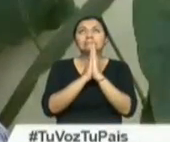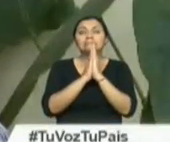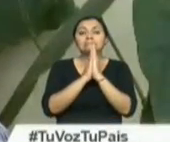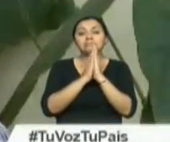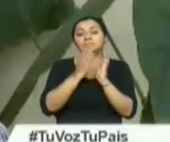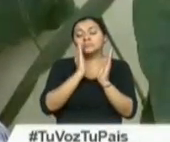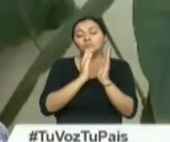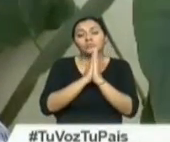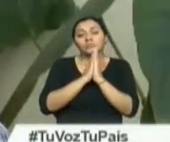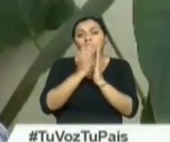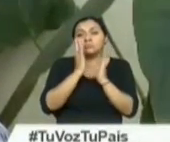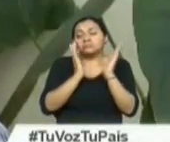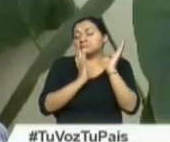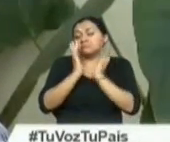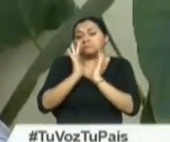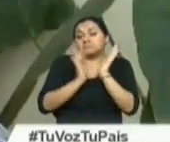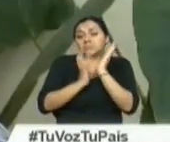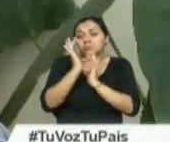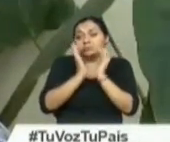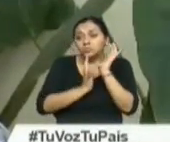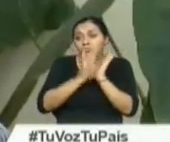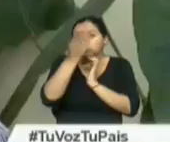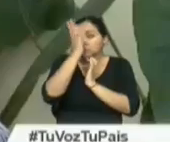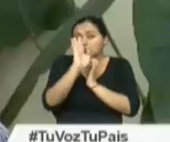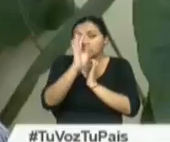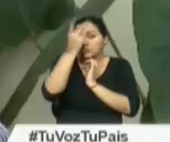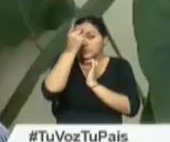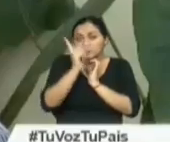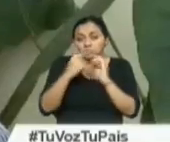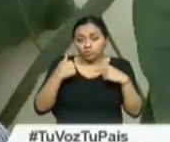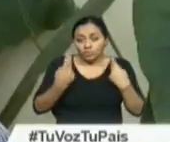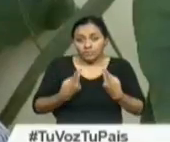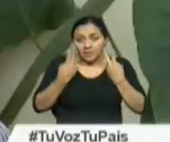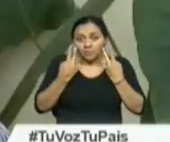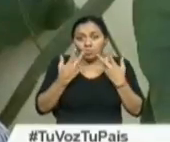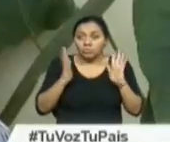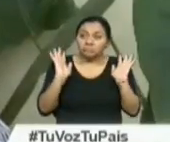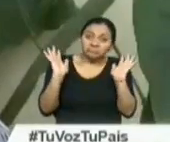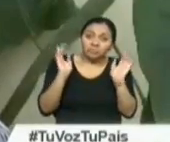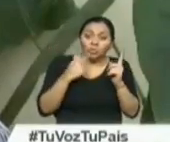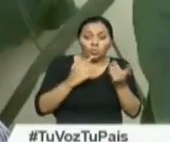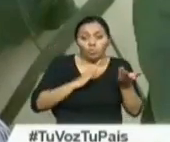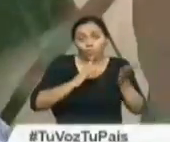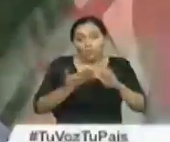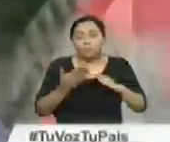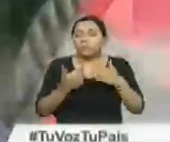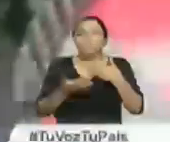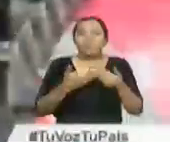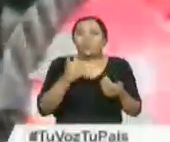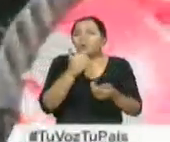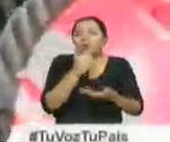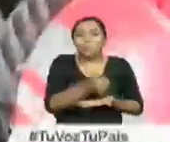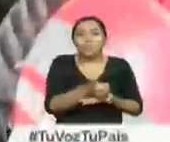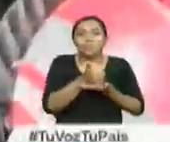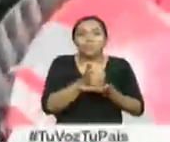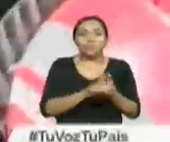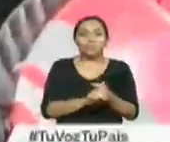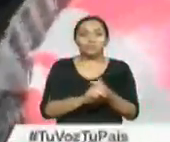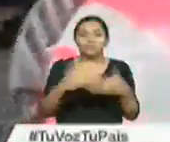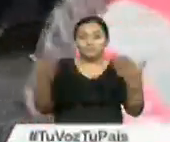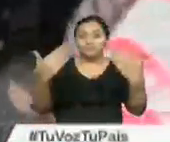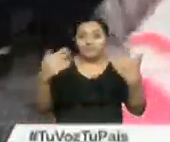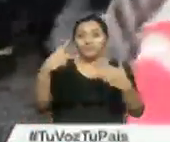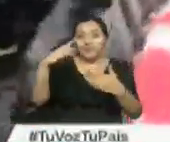que sea tu voluntad. Si tu voluntad es que yo me quede aquí entre los vivos, bien, pero dame una señal. ¡Vamos,